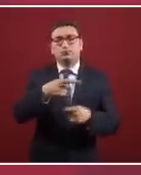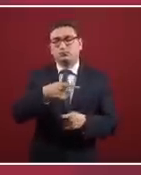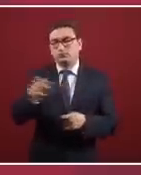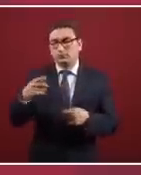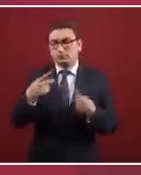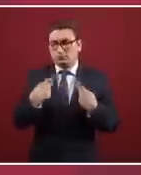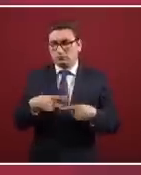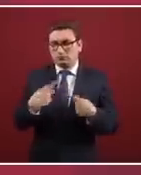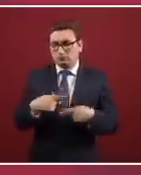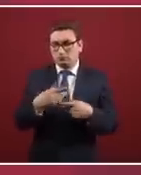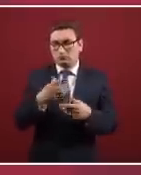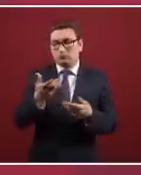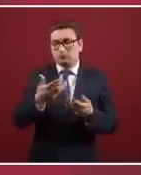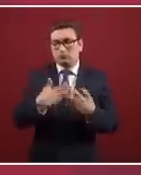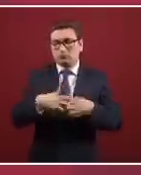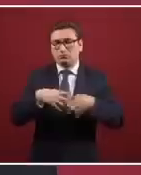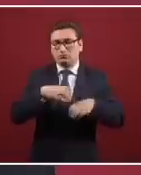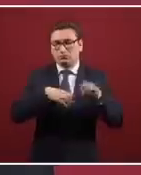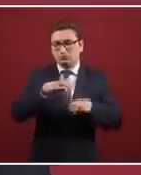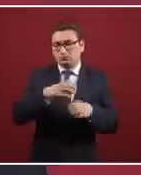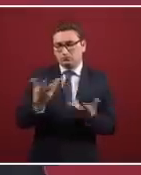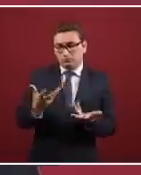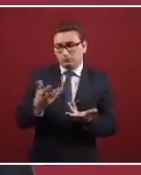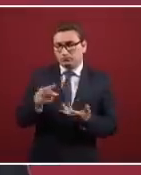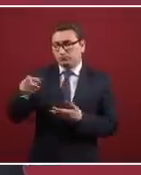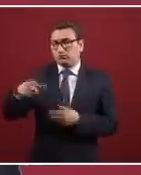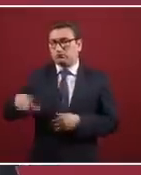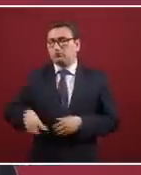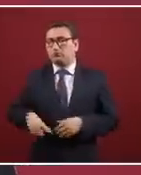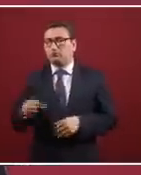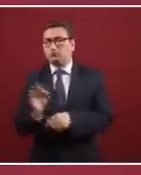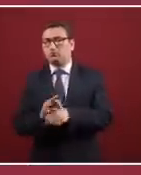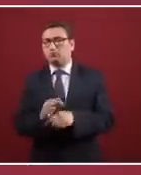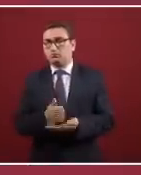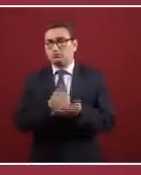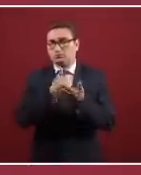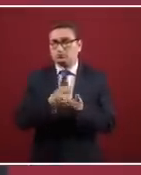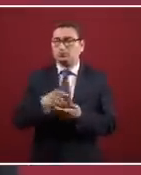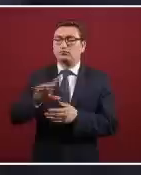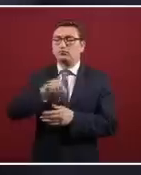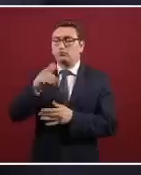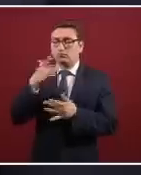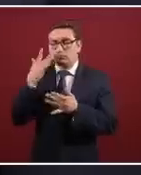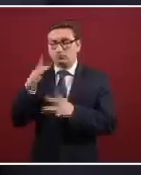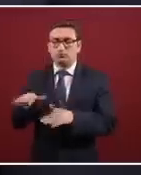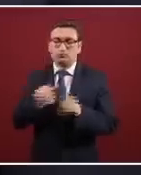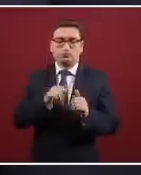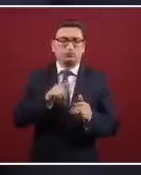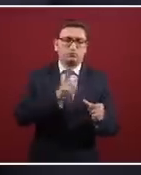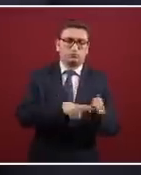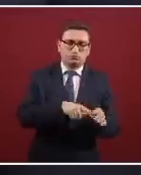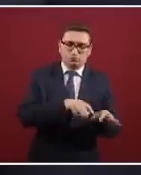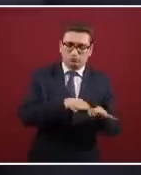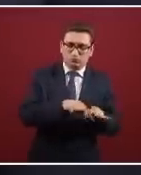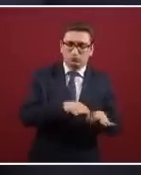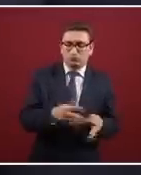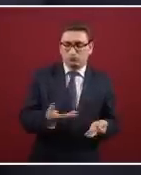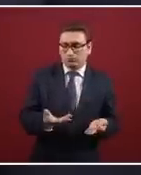beneficiadas con la privatización. Otro presidente